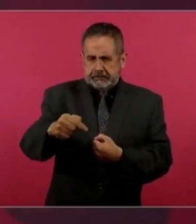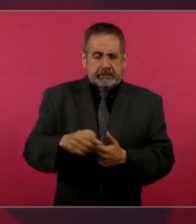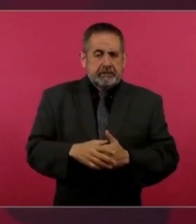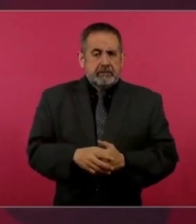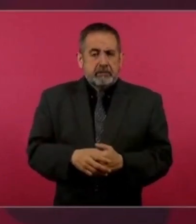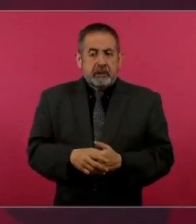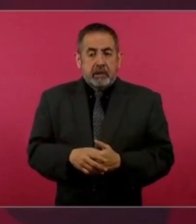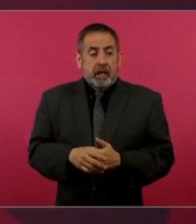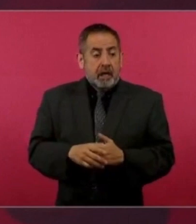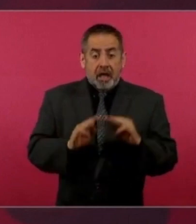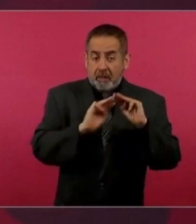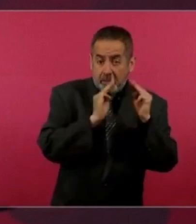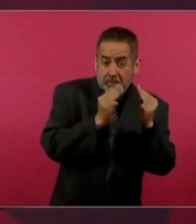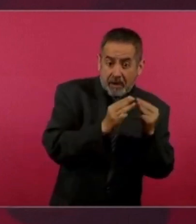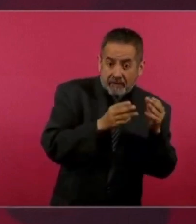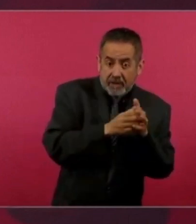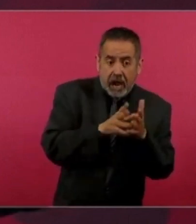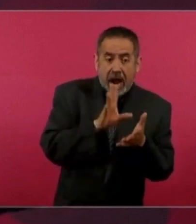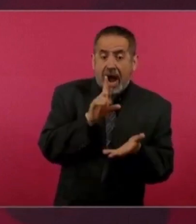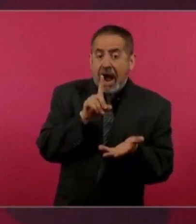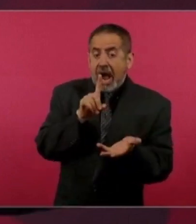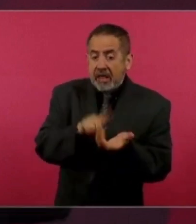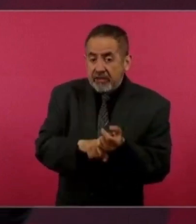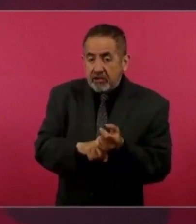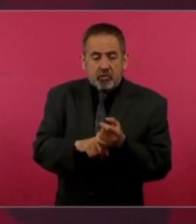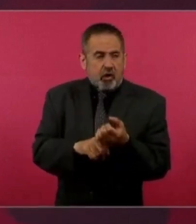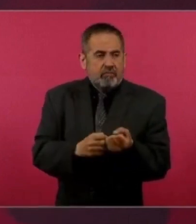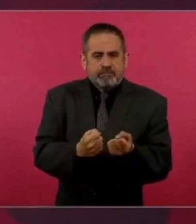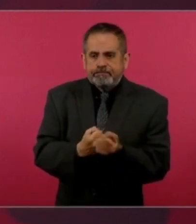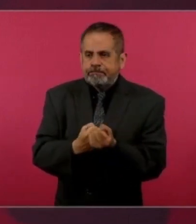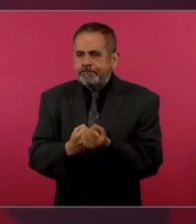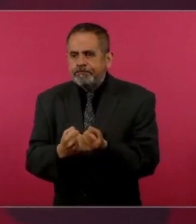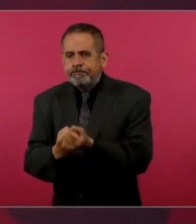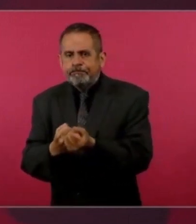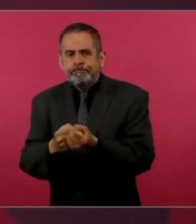la delincuencia organizada tiene bases sociales.